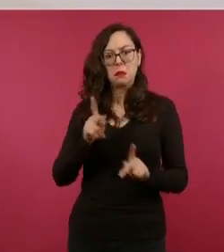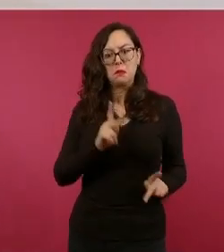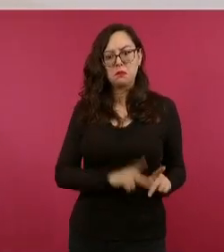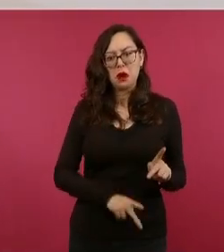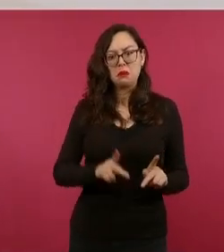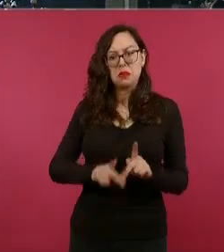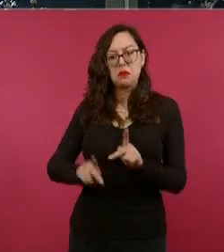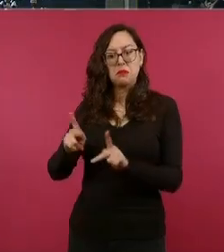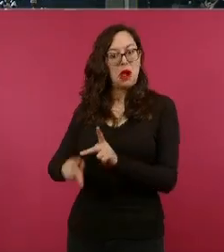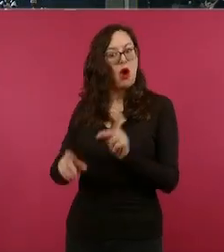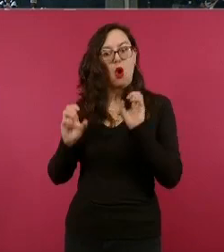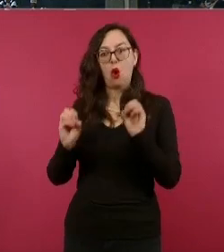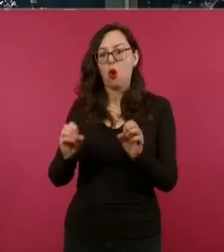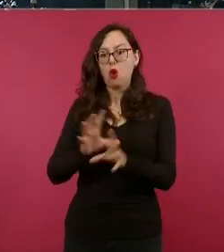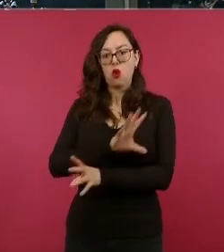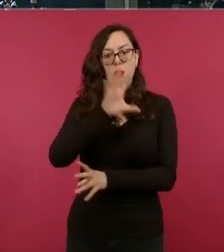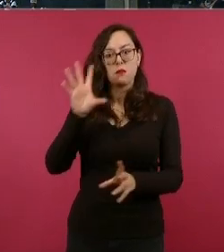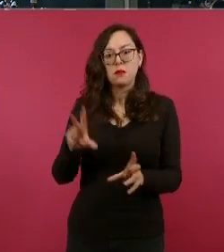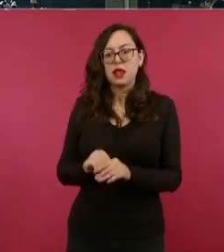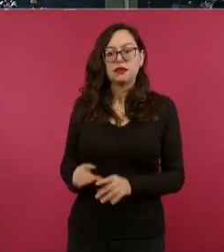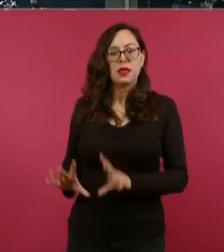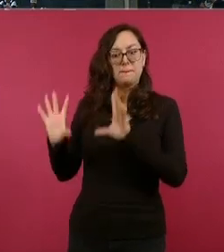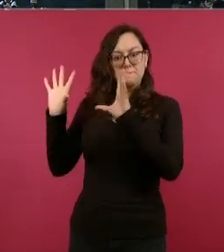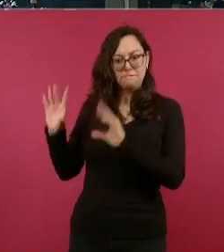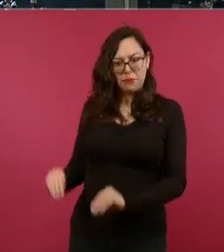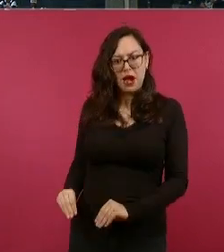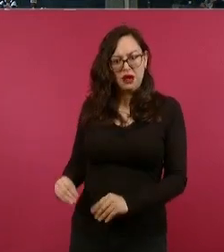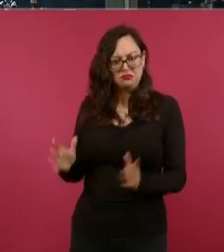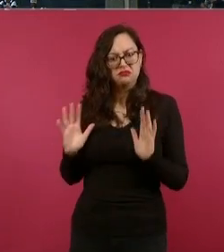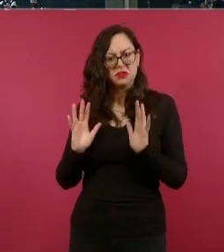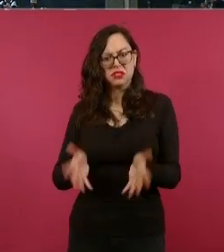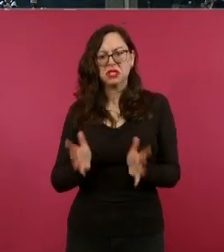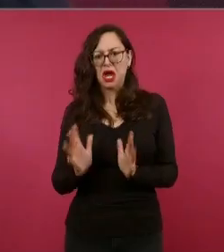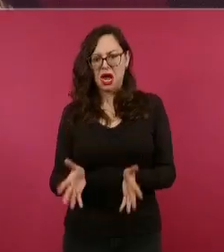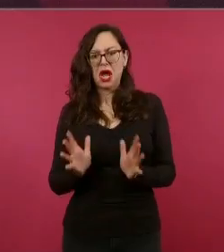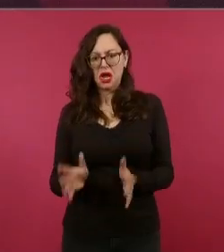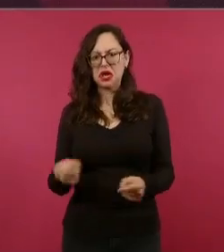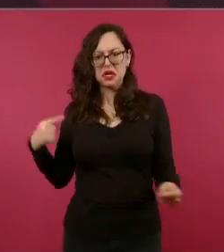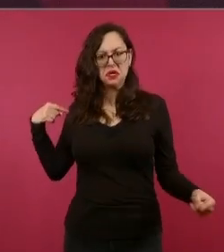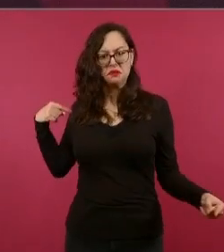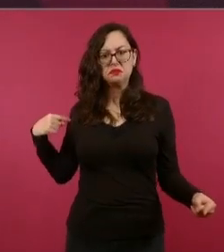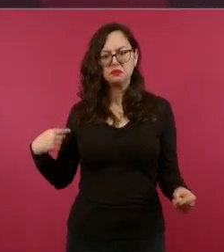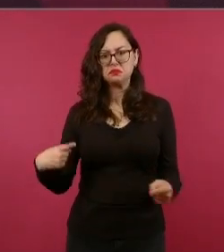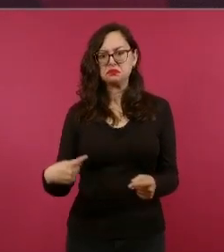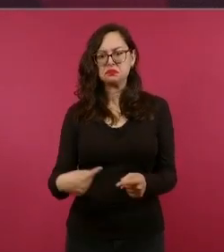Nada más la parte donde mencioné. Sí, pero además se quita. Ya lo hemos hecho.